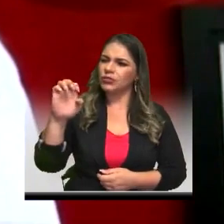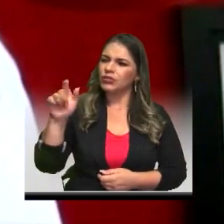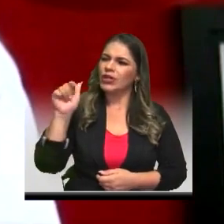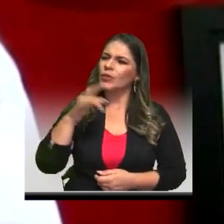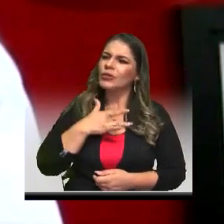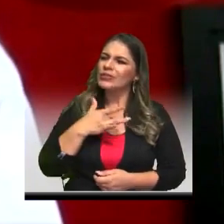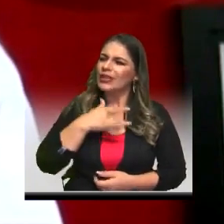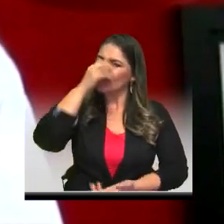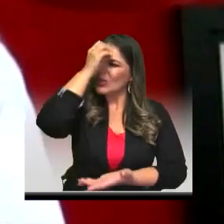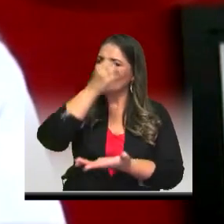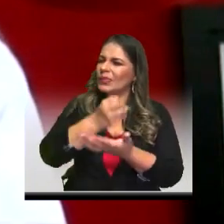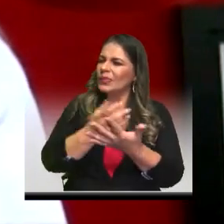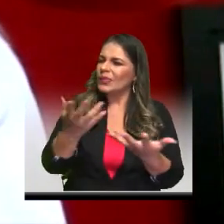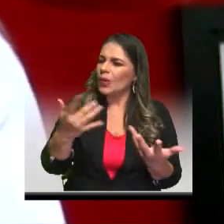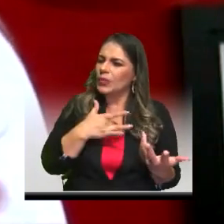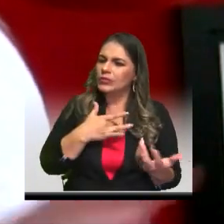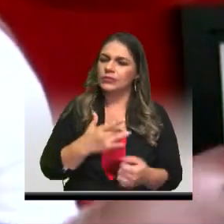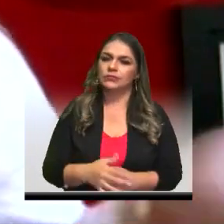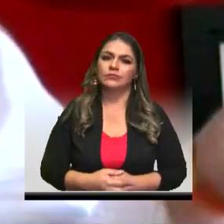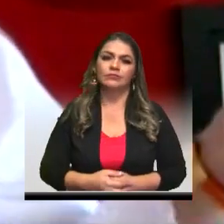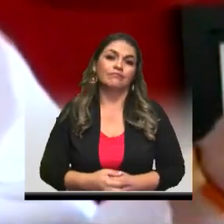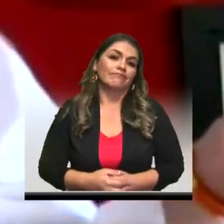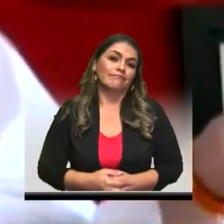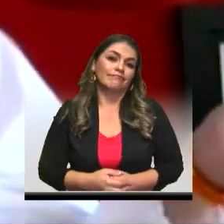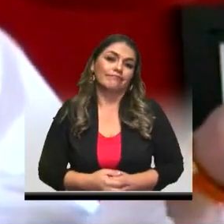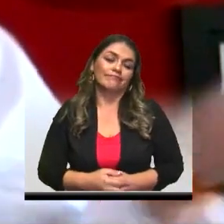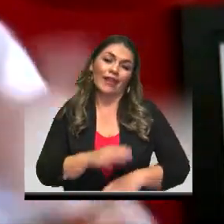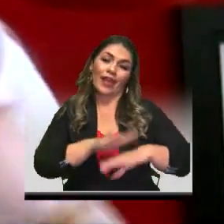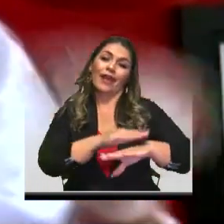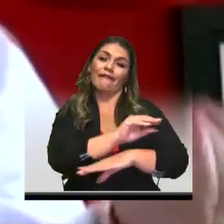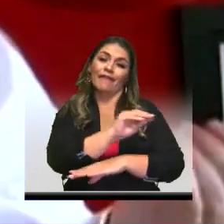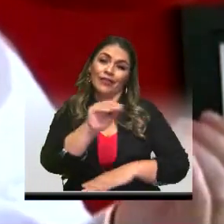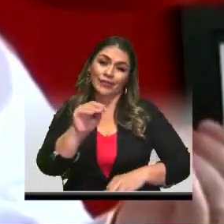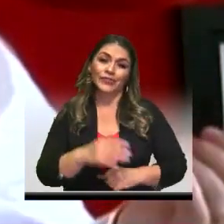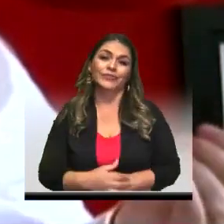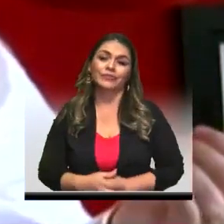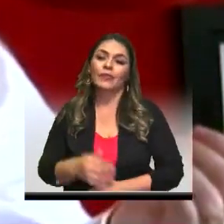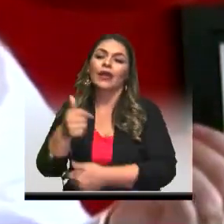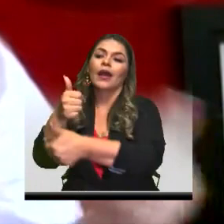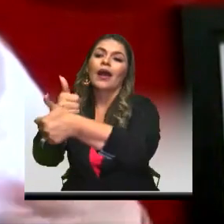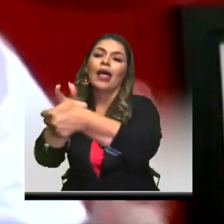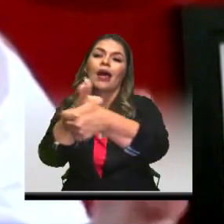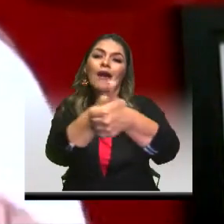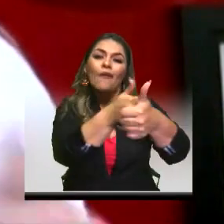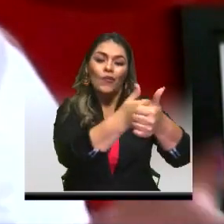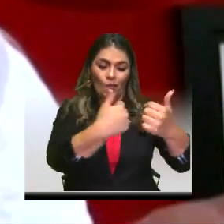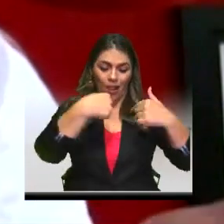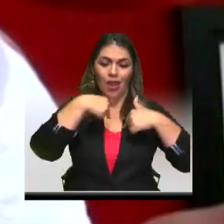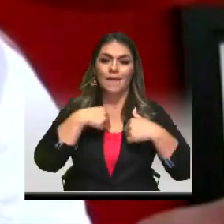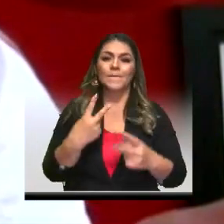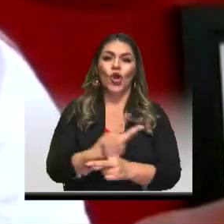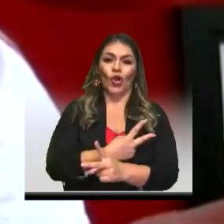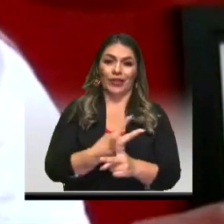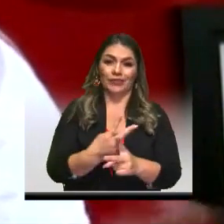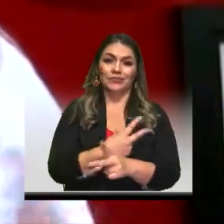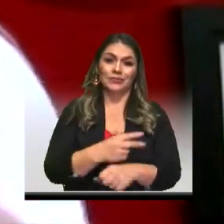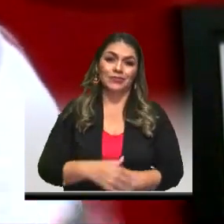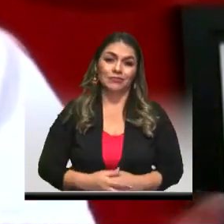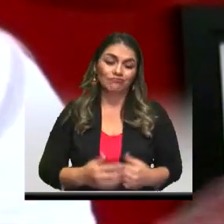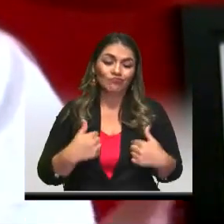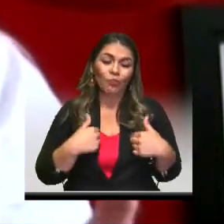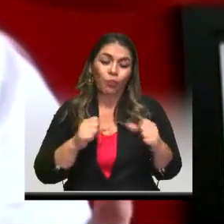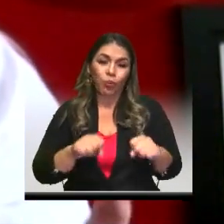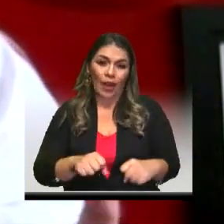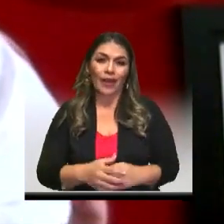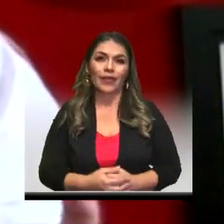en cada uno de nosotros. O sea, esa es la mala noticia. Yo también puedo ser capaz de ser violenta y convertirme en un agresor,